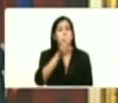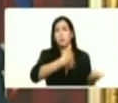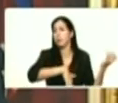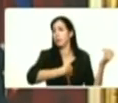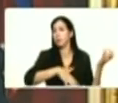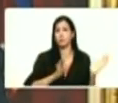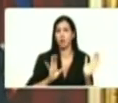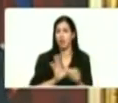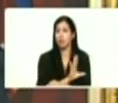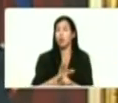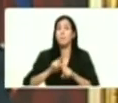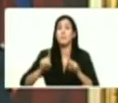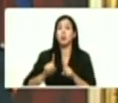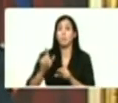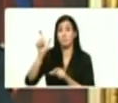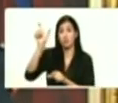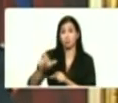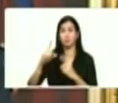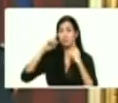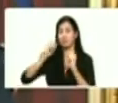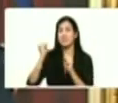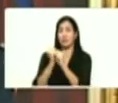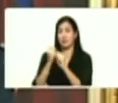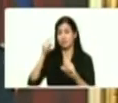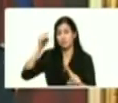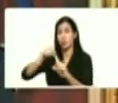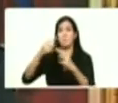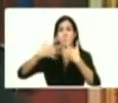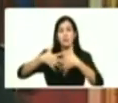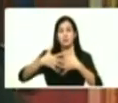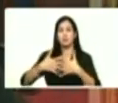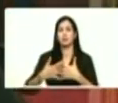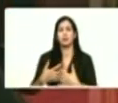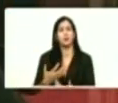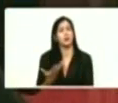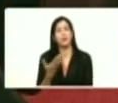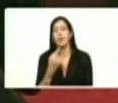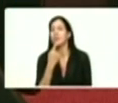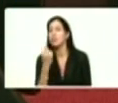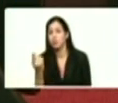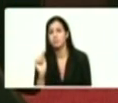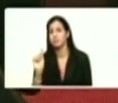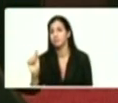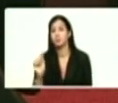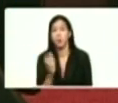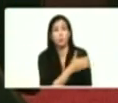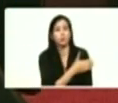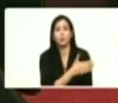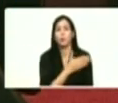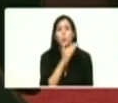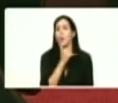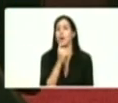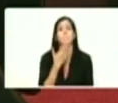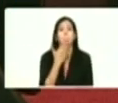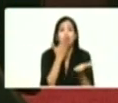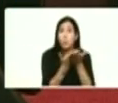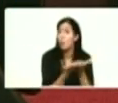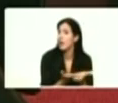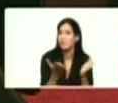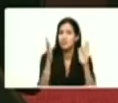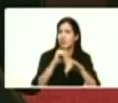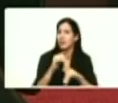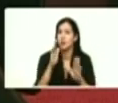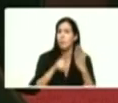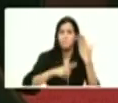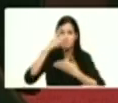entonces los empresarios yo les digo la derecha no tiene alternativas propuestas ni opciones